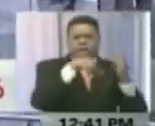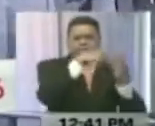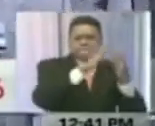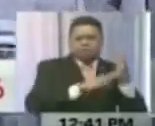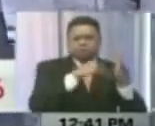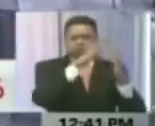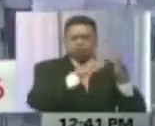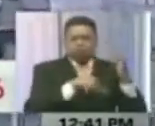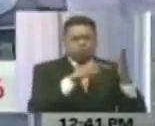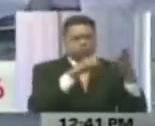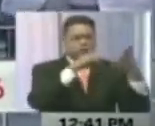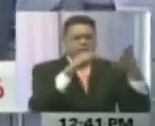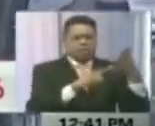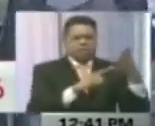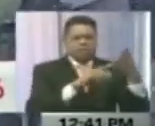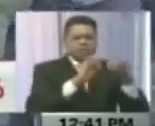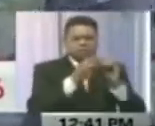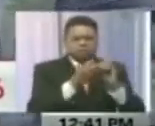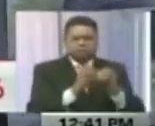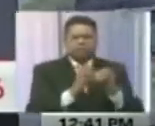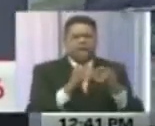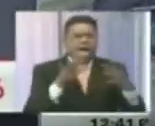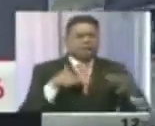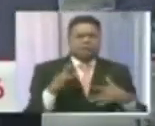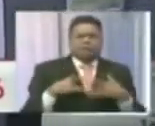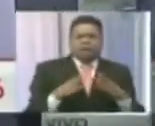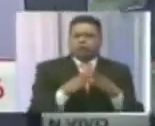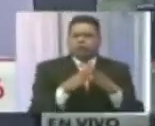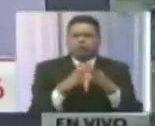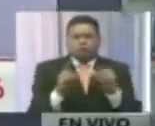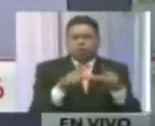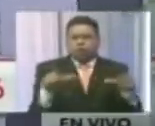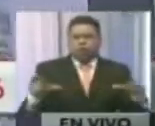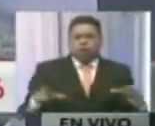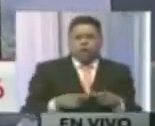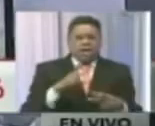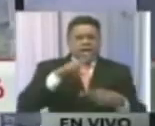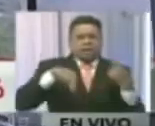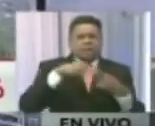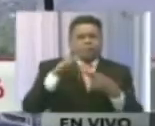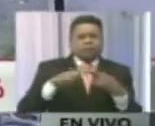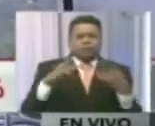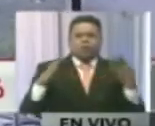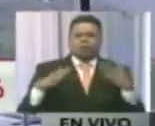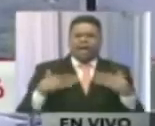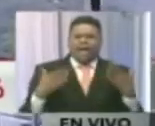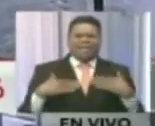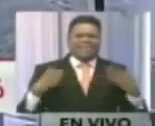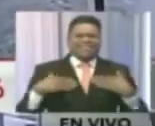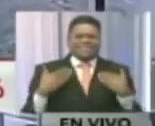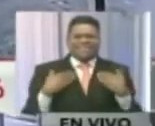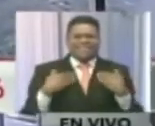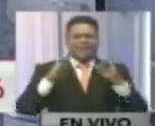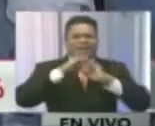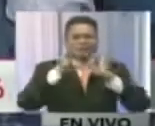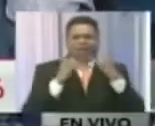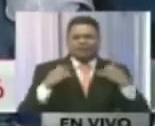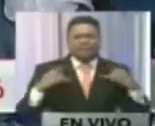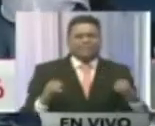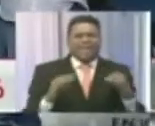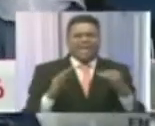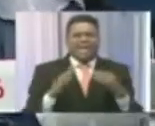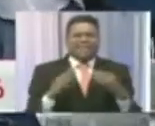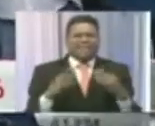congreso. Es decir, actividades por todos lados. Así que la revolución es alegría, es felicidad, es recreación, es vida,